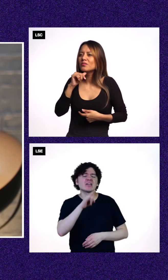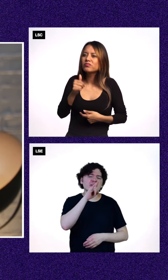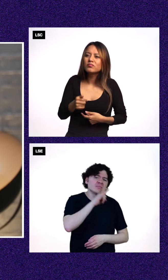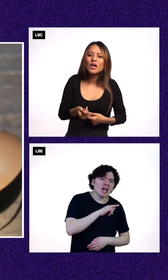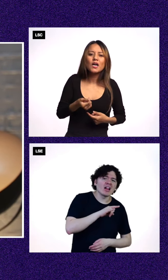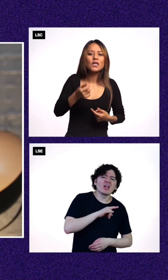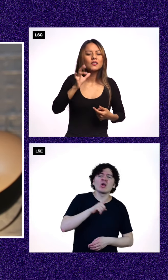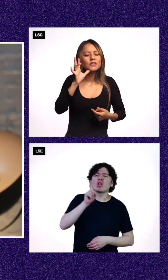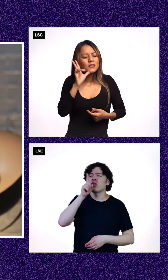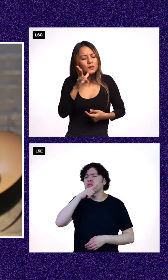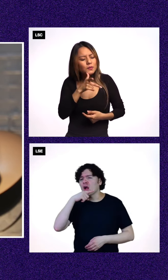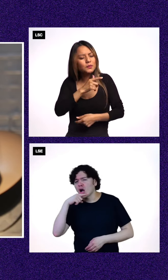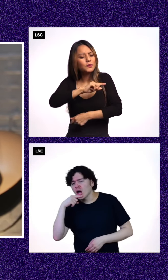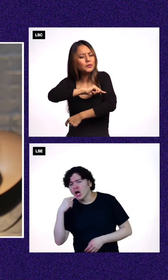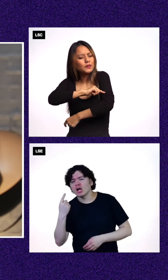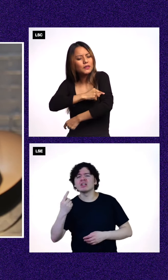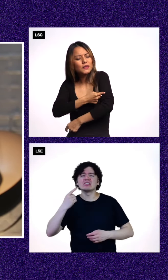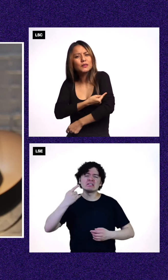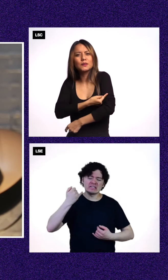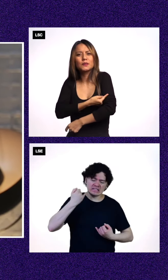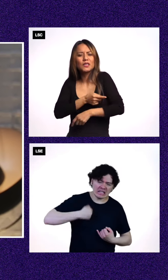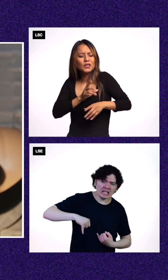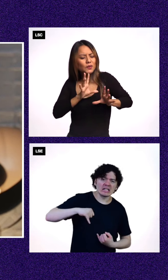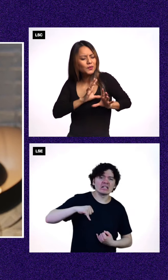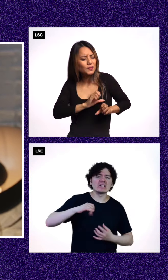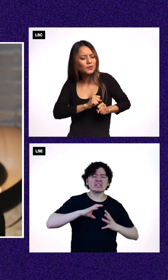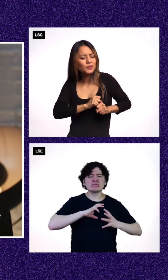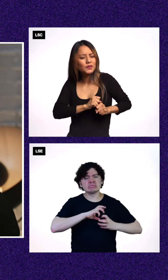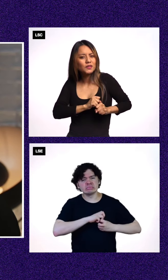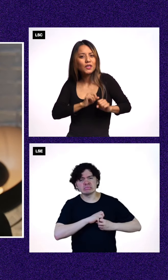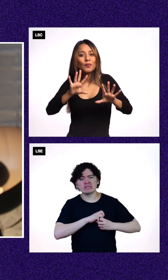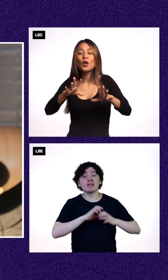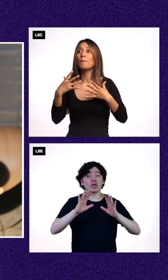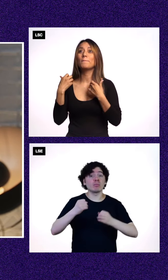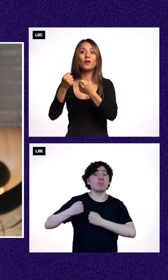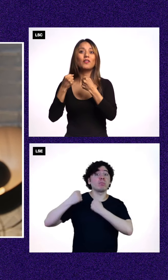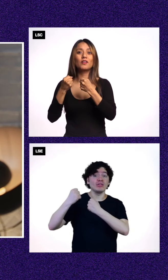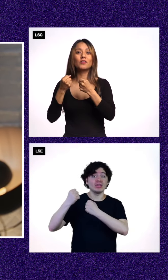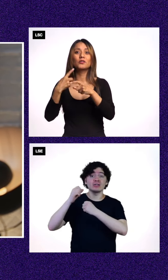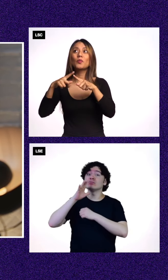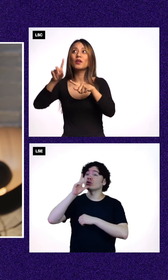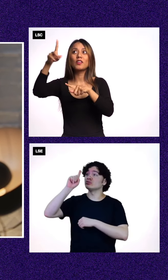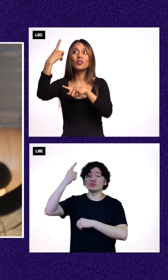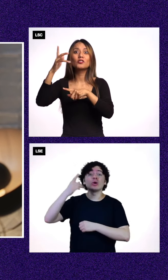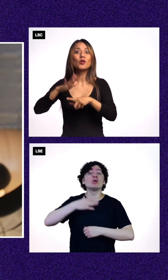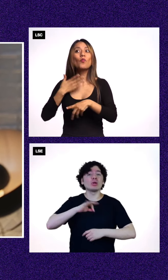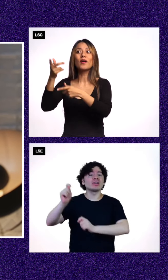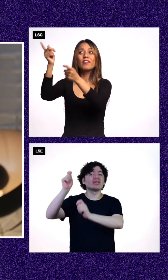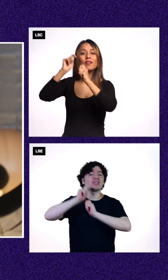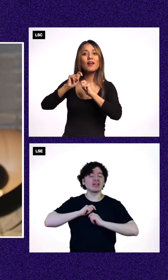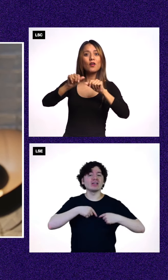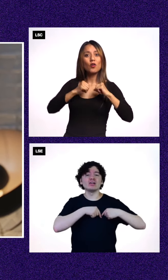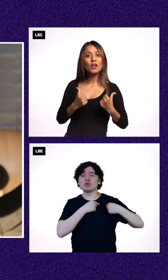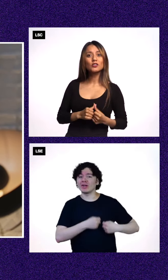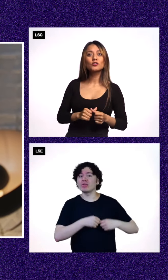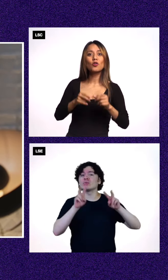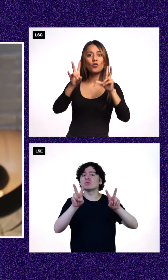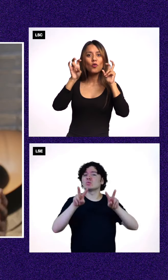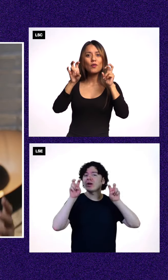herido, pero qué poderoso es que Dios os haya dado un nuevo corazón. Y después que revitalice vuestro